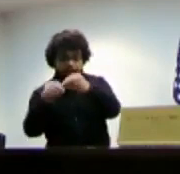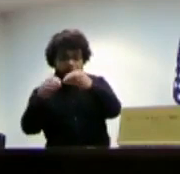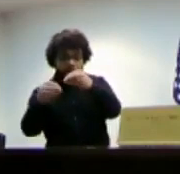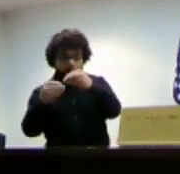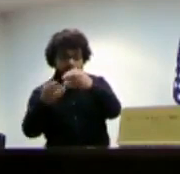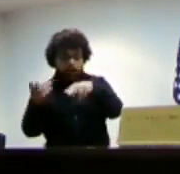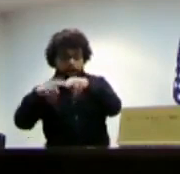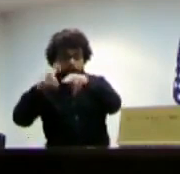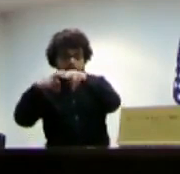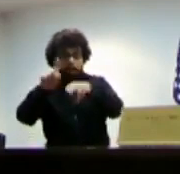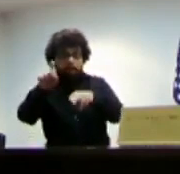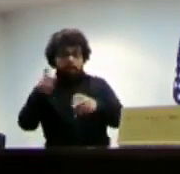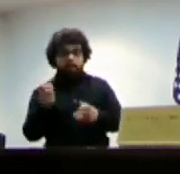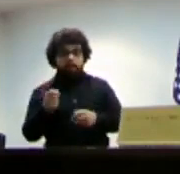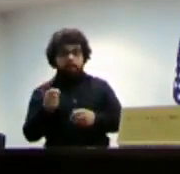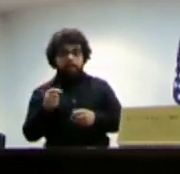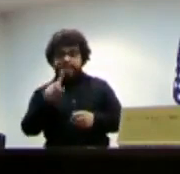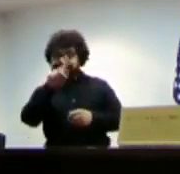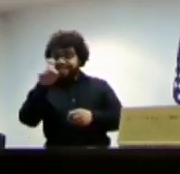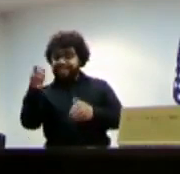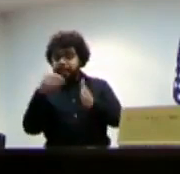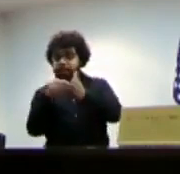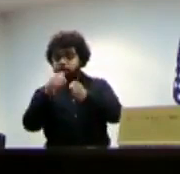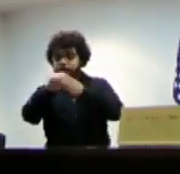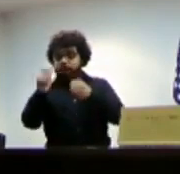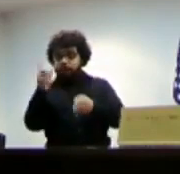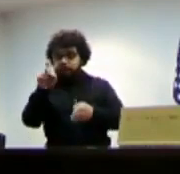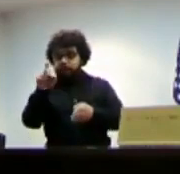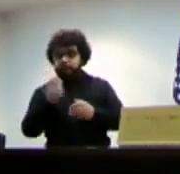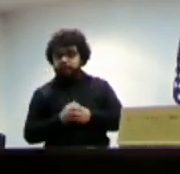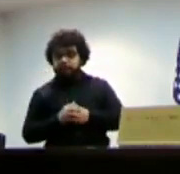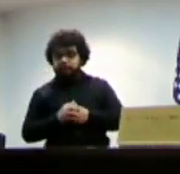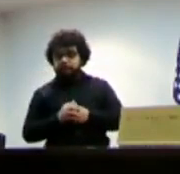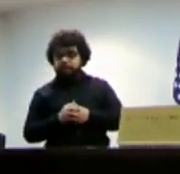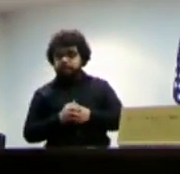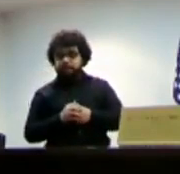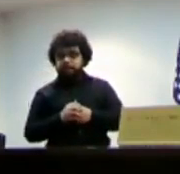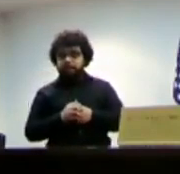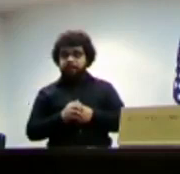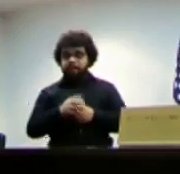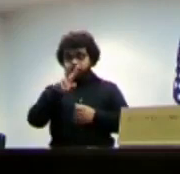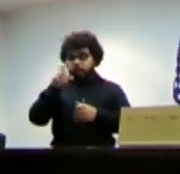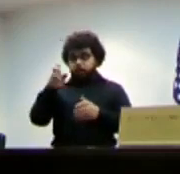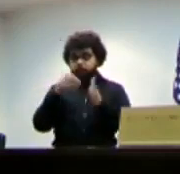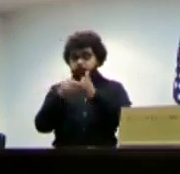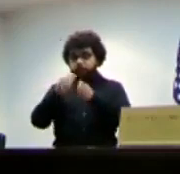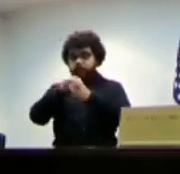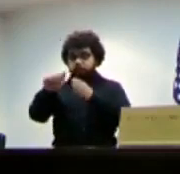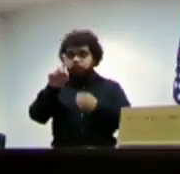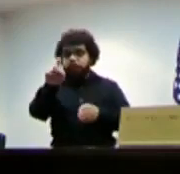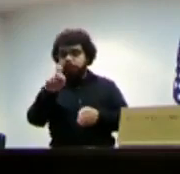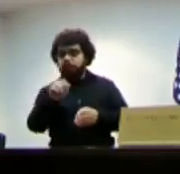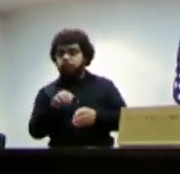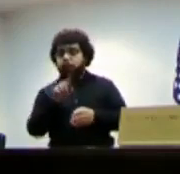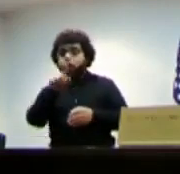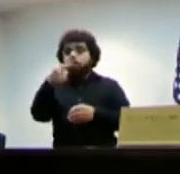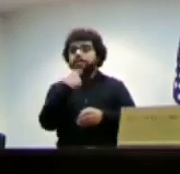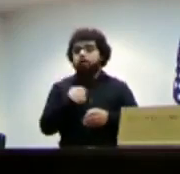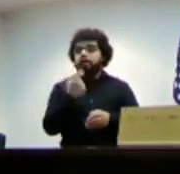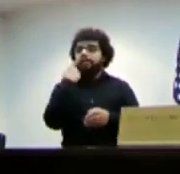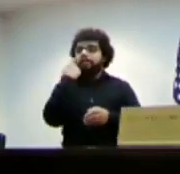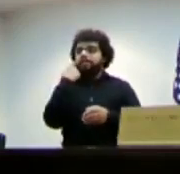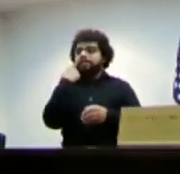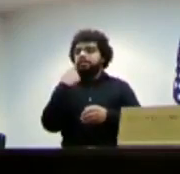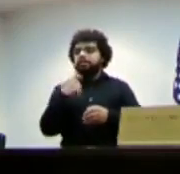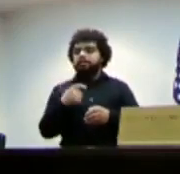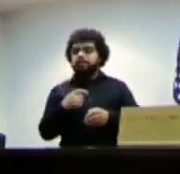Vuelvo y repito. Si es más. Si en vez de 106 millones, fueran 200 millones. Bueno, nosotros podríamos... Acabo de decir que... No, nosotros... Tal vez el estudio